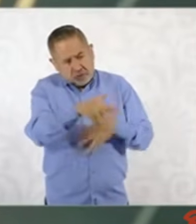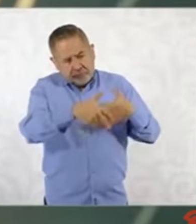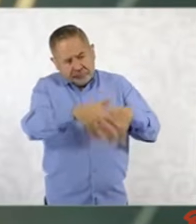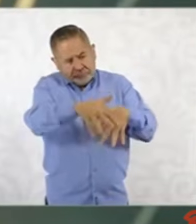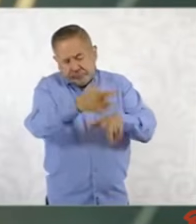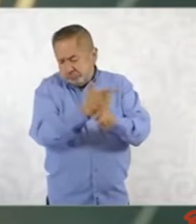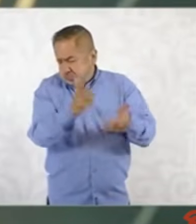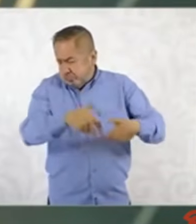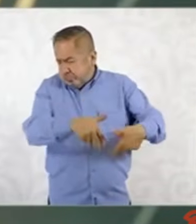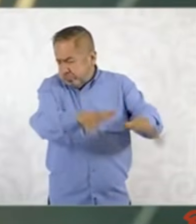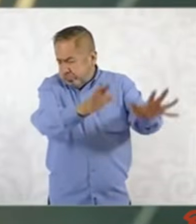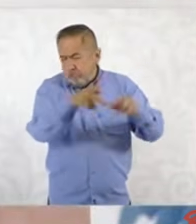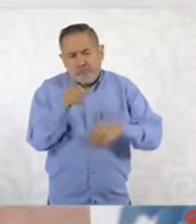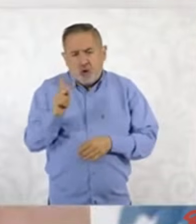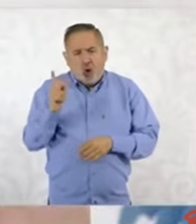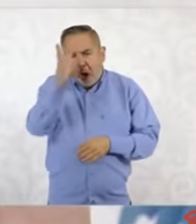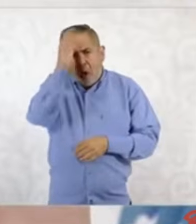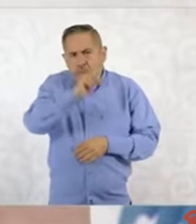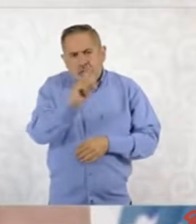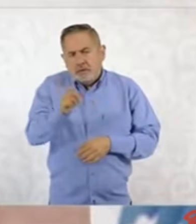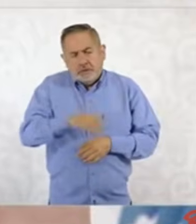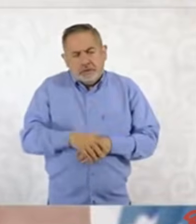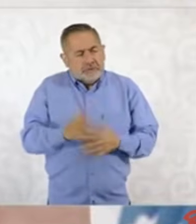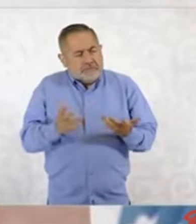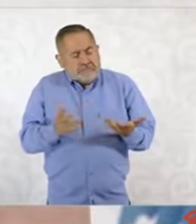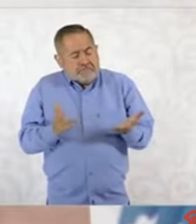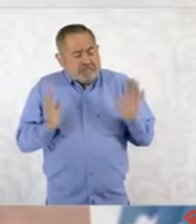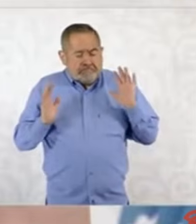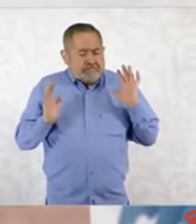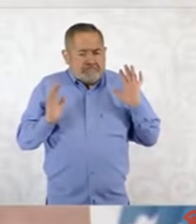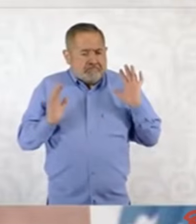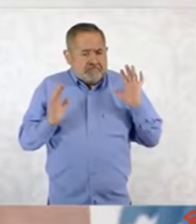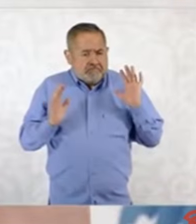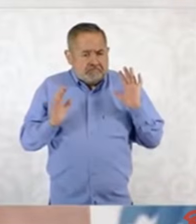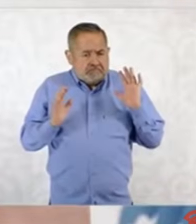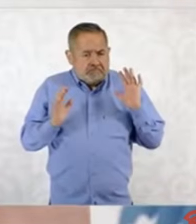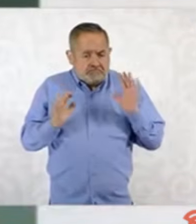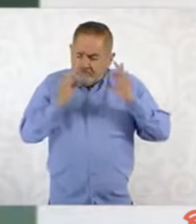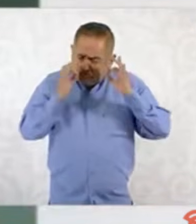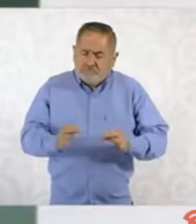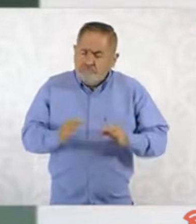la libre manifestación pacífica, pero también que haya